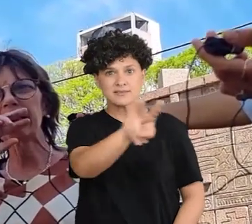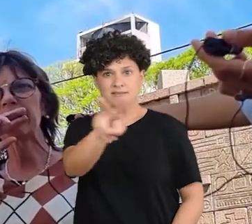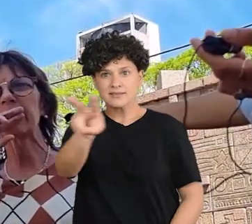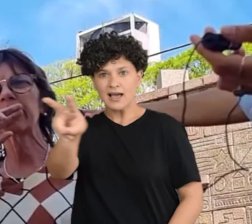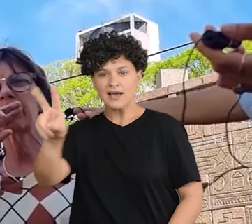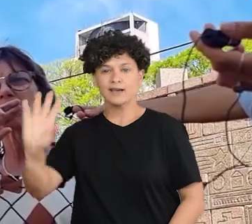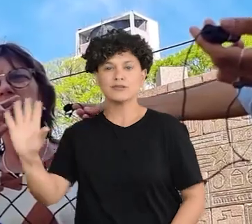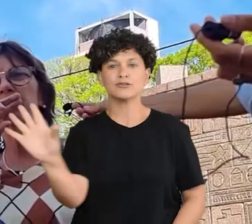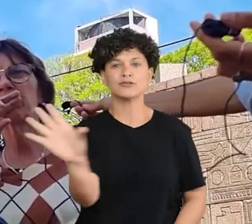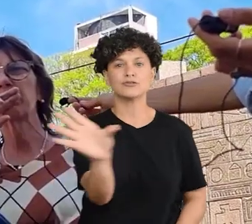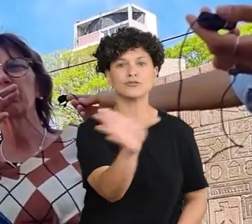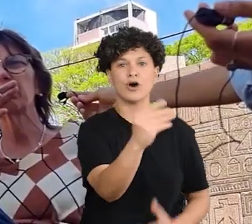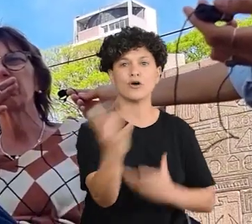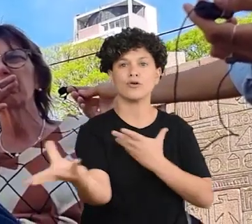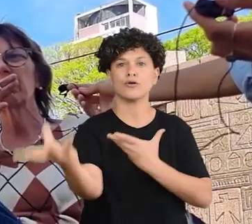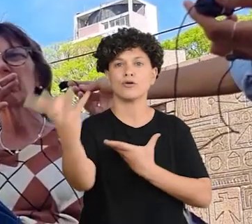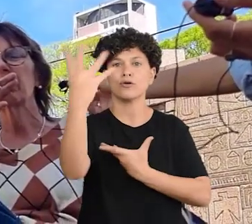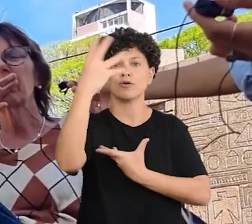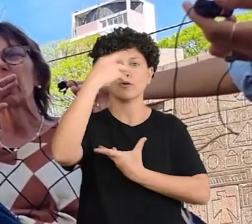paisajes,